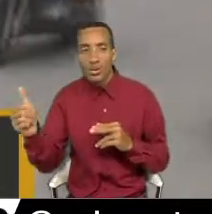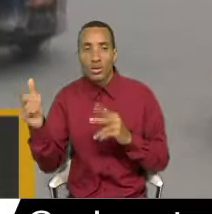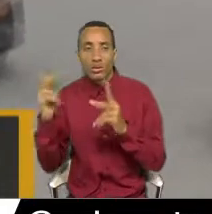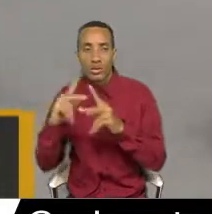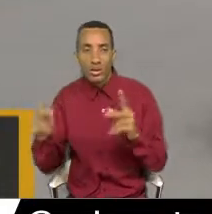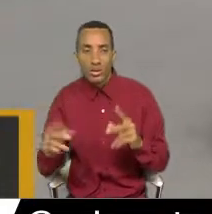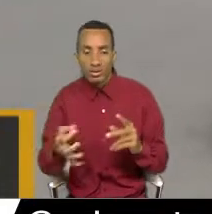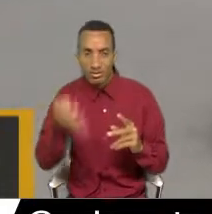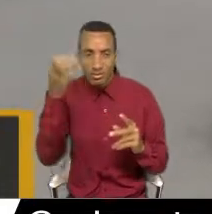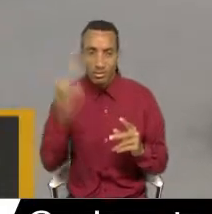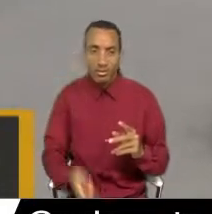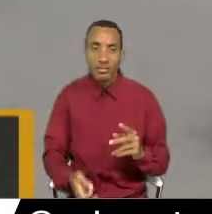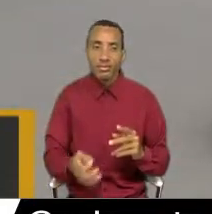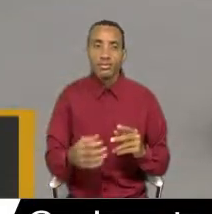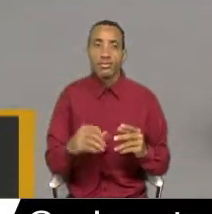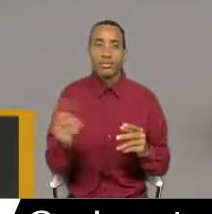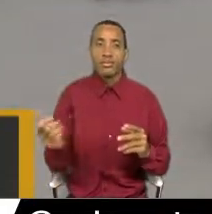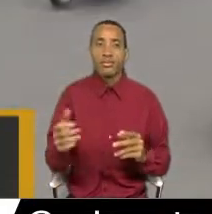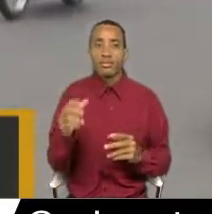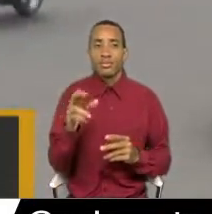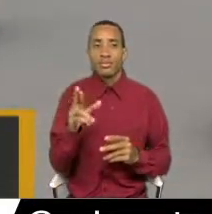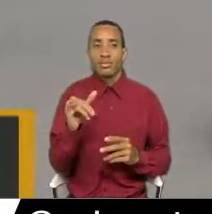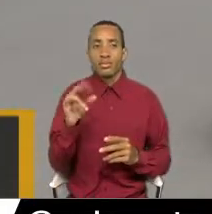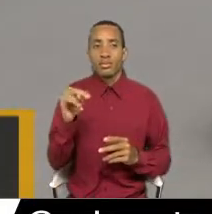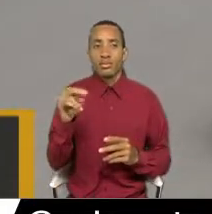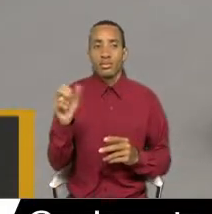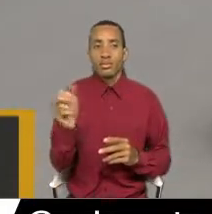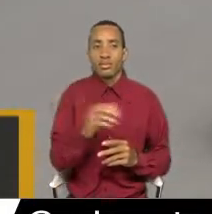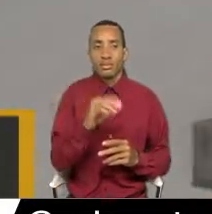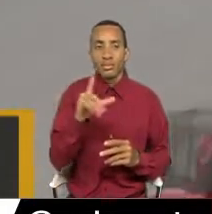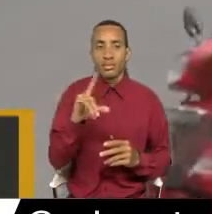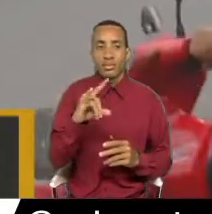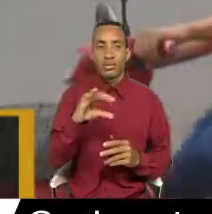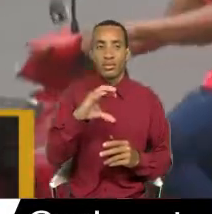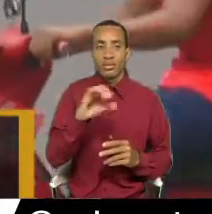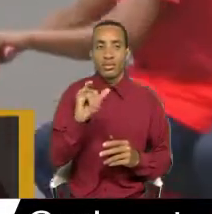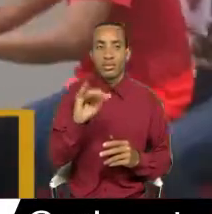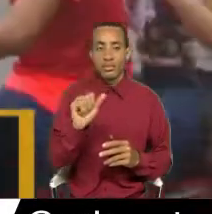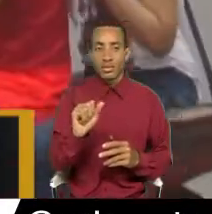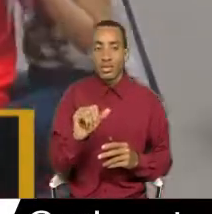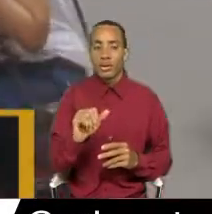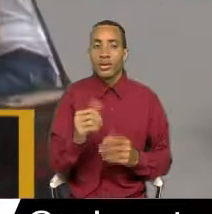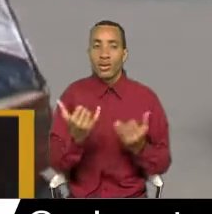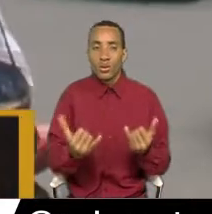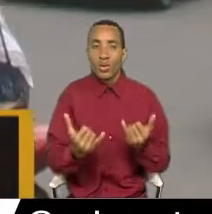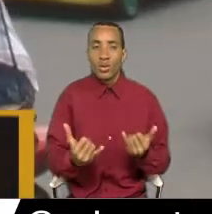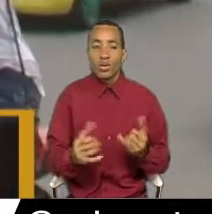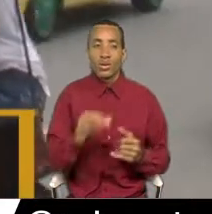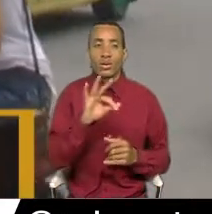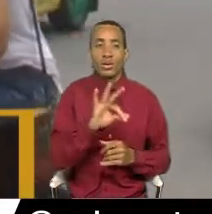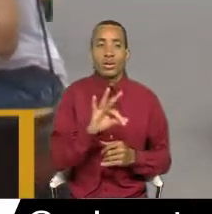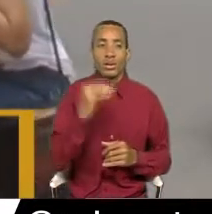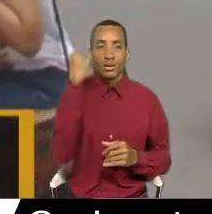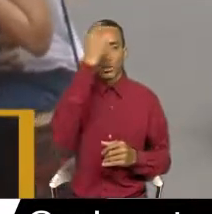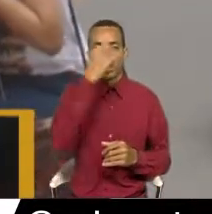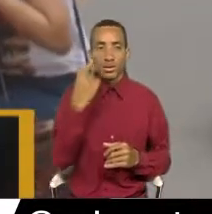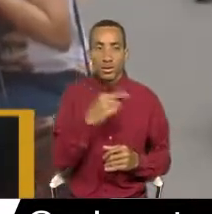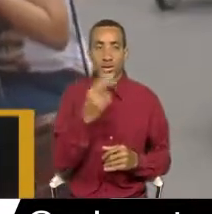operador directo, sino de Reina Lucía, que le servía al operador Foscal Cut. Y hoy, 3 de septiembre,